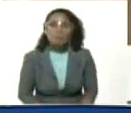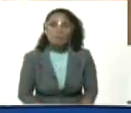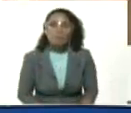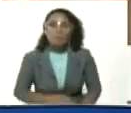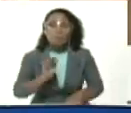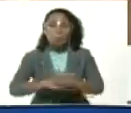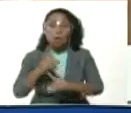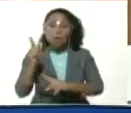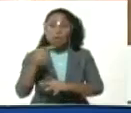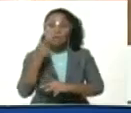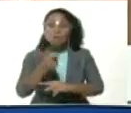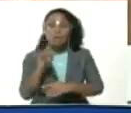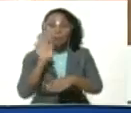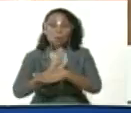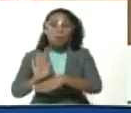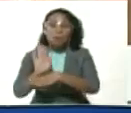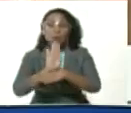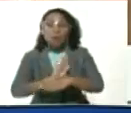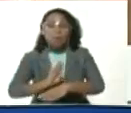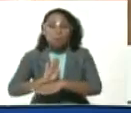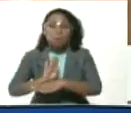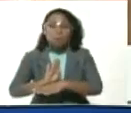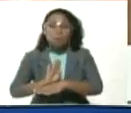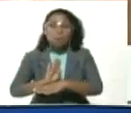porque ellos dicen que el protectorado